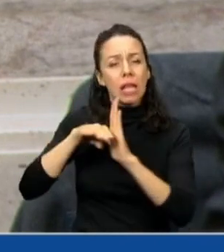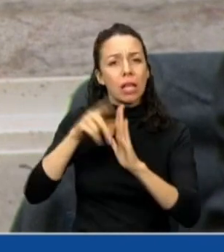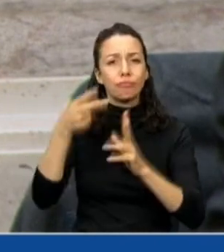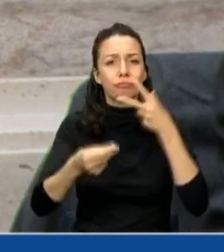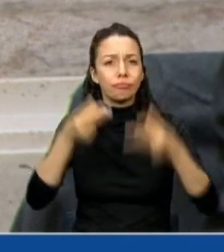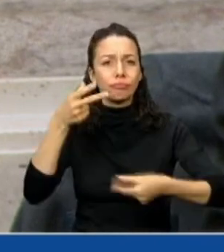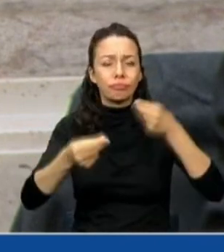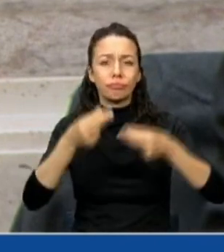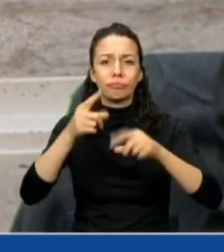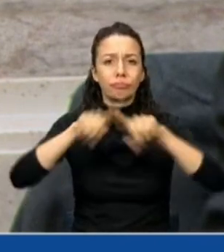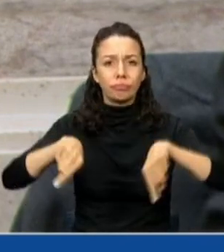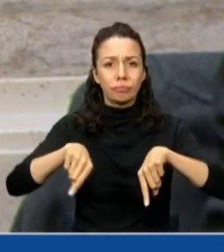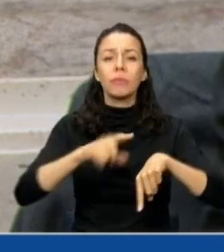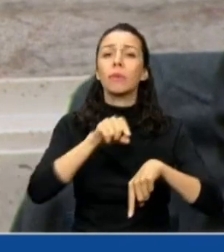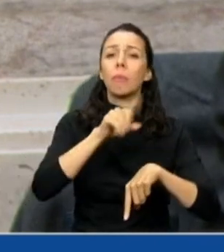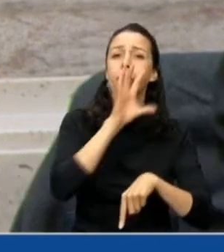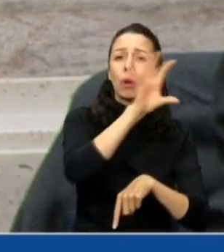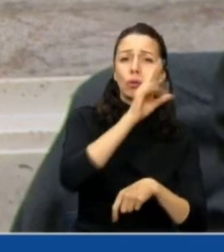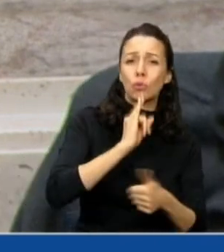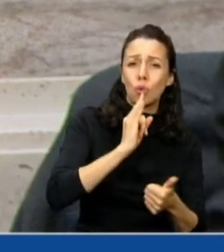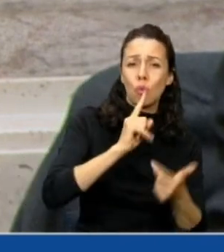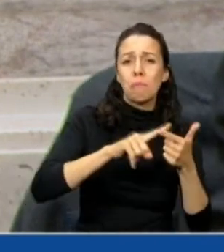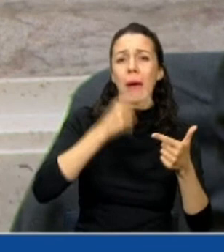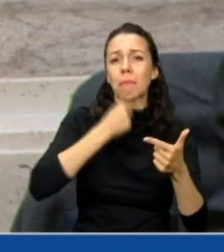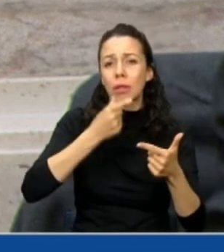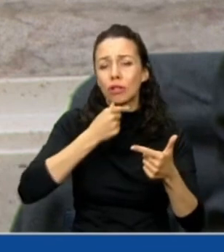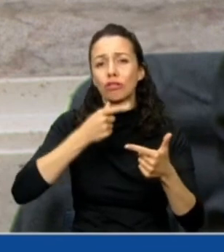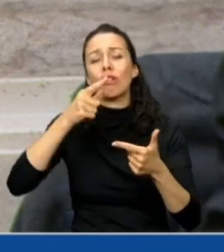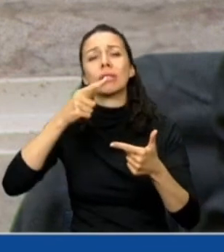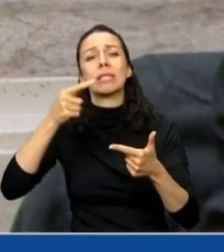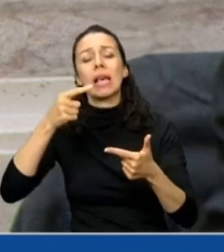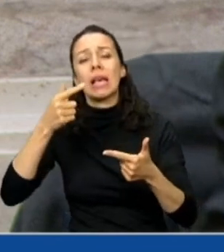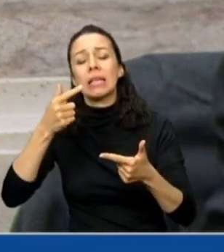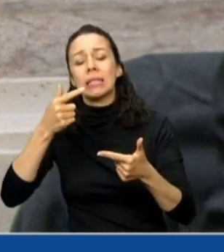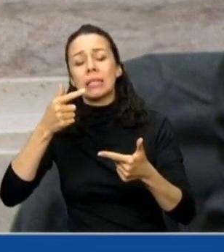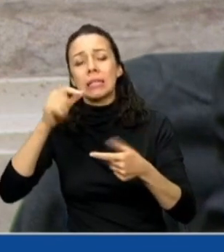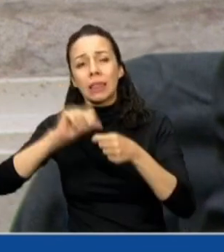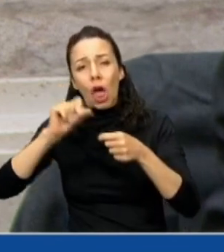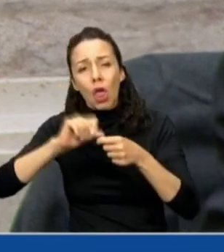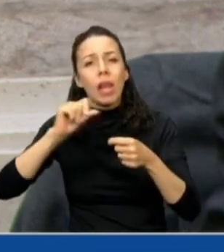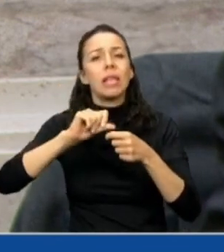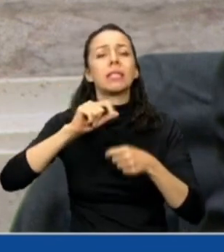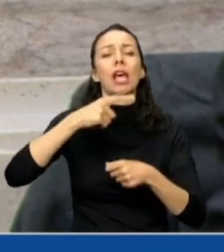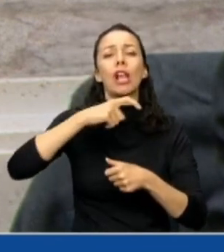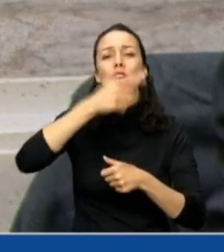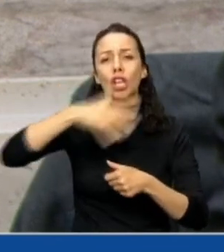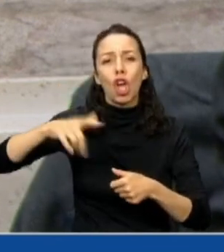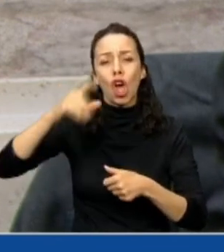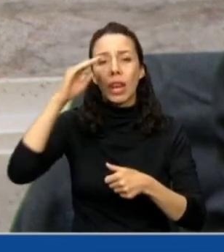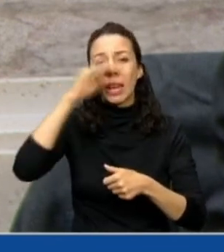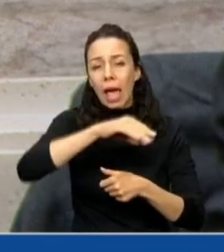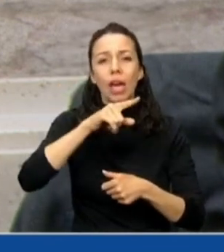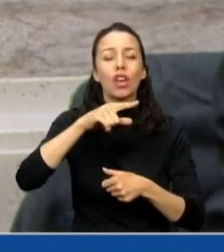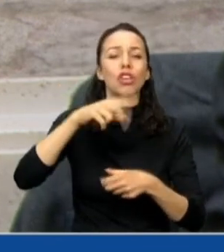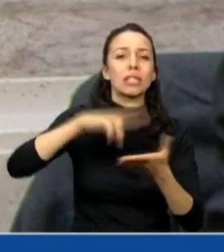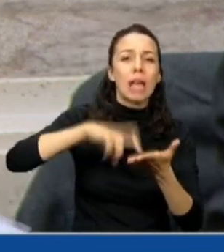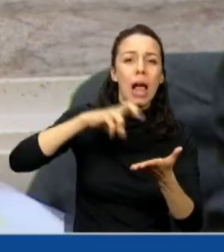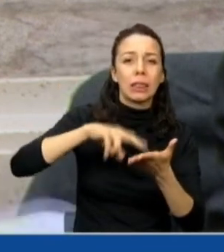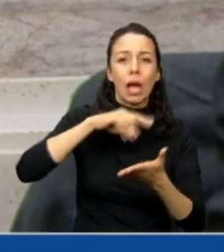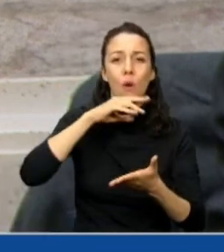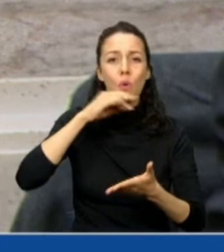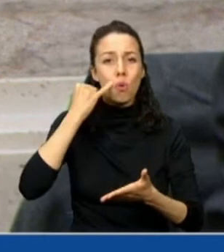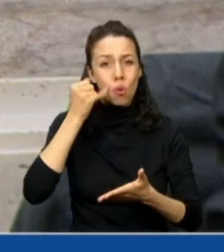sucedió en las provincias de Tucumán, Mendoza, Río Negro, Santiago del Estero, Buenos Aires, Salta, Jujuy, entre otras. Pero el caso